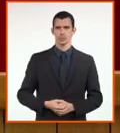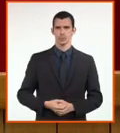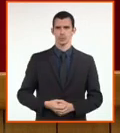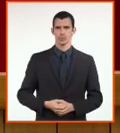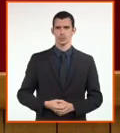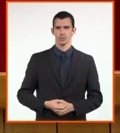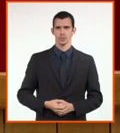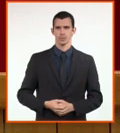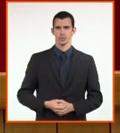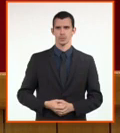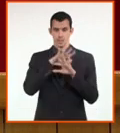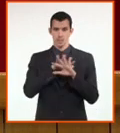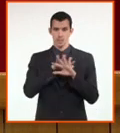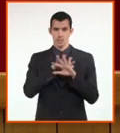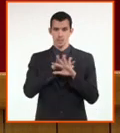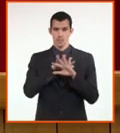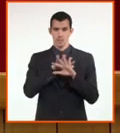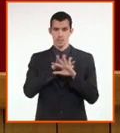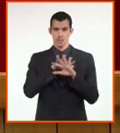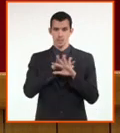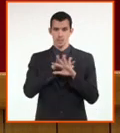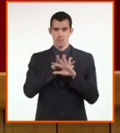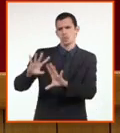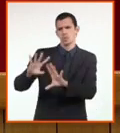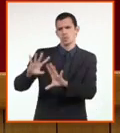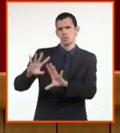continuar obrando por Cuba desde donde sean más